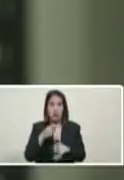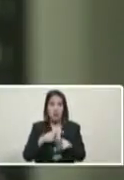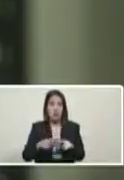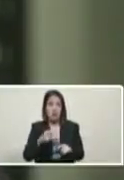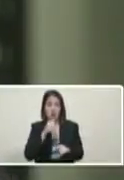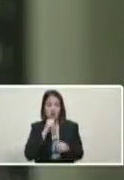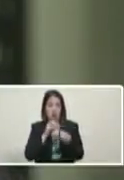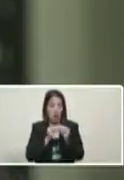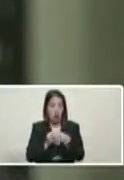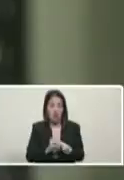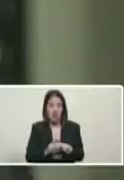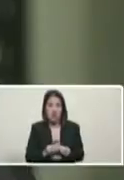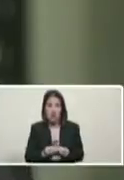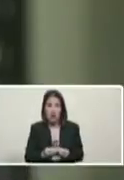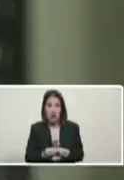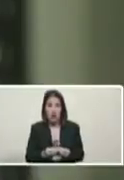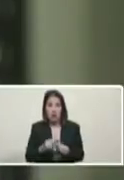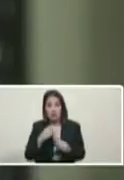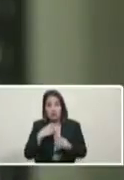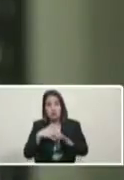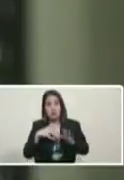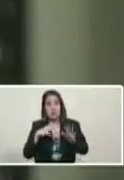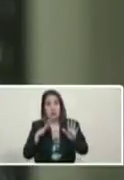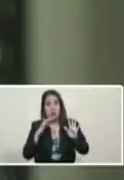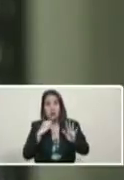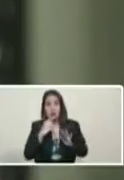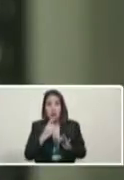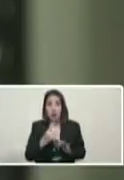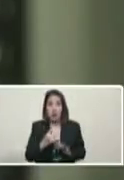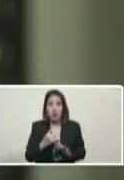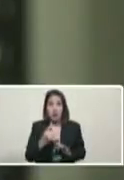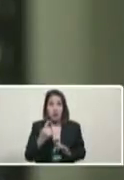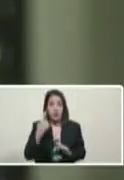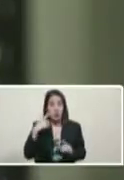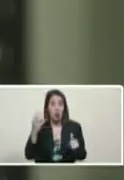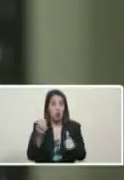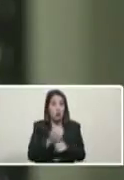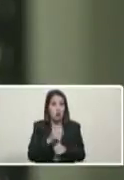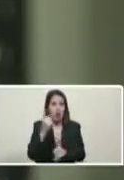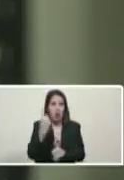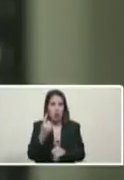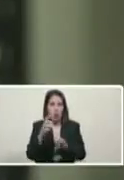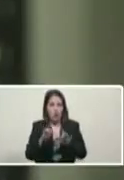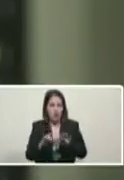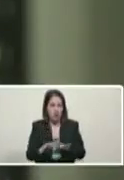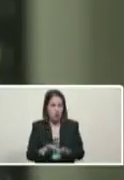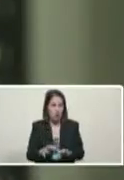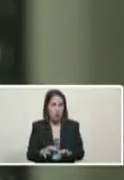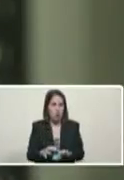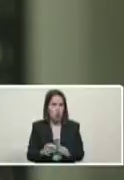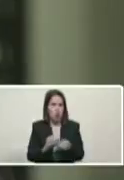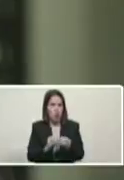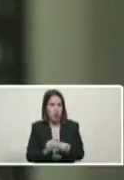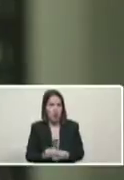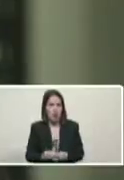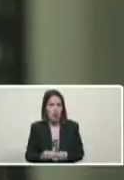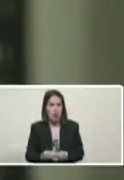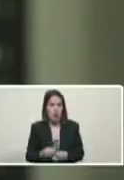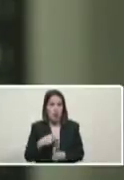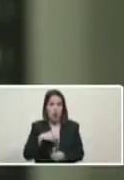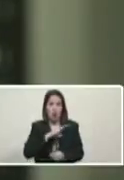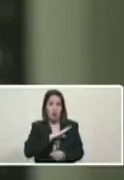editar? Y yo le dije, presidente, vamos a encontrar un editor, pero no quiero que sea un editor público del